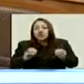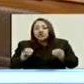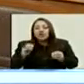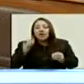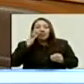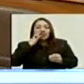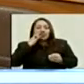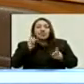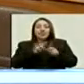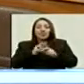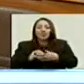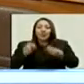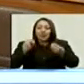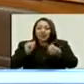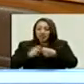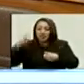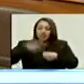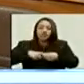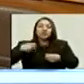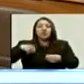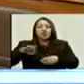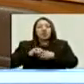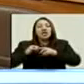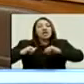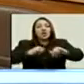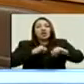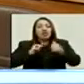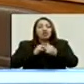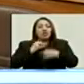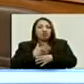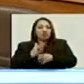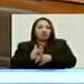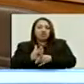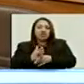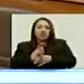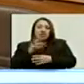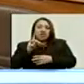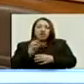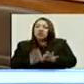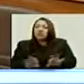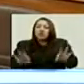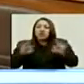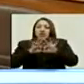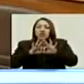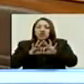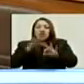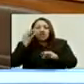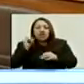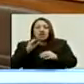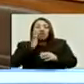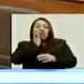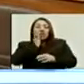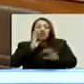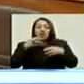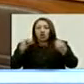Contribuye a propiciar la inclusión social en igualdad de condiciones, de un importante contingente de